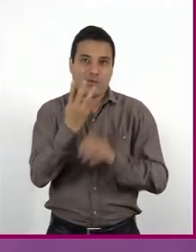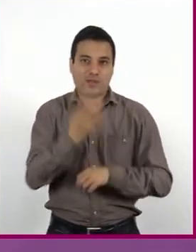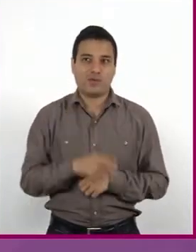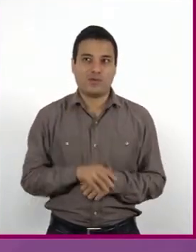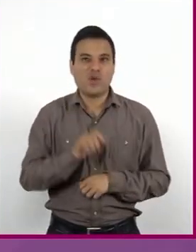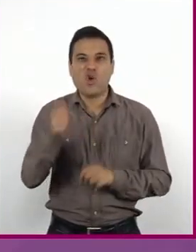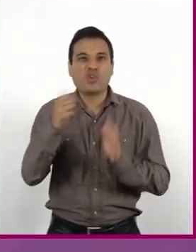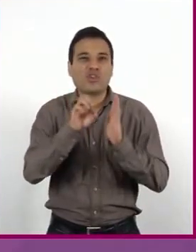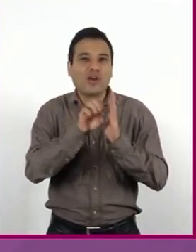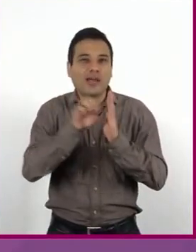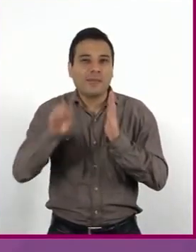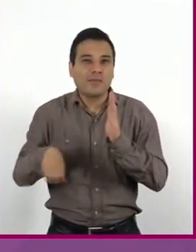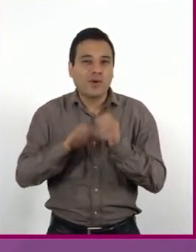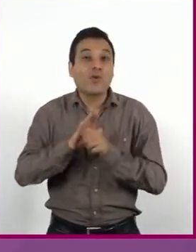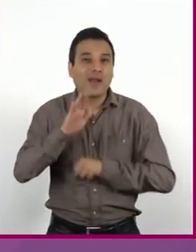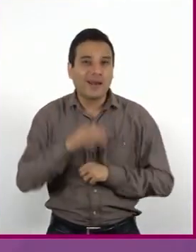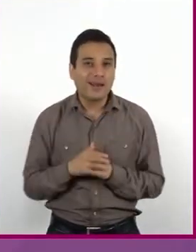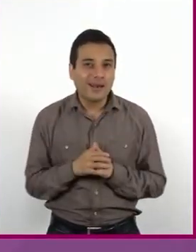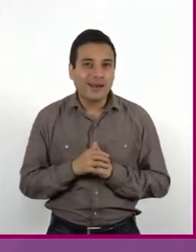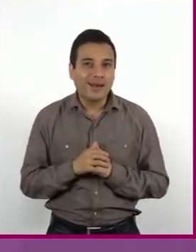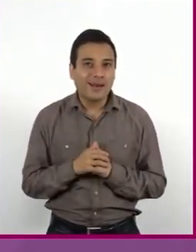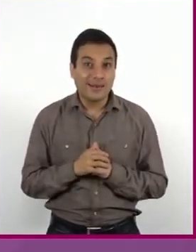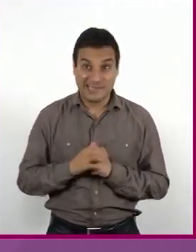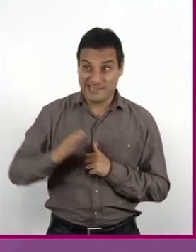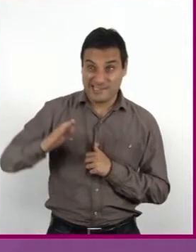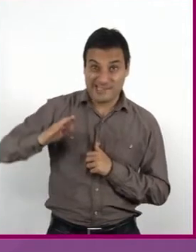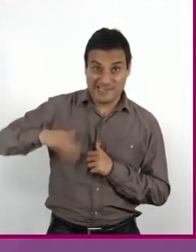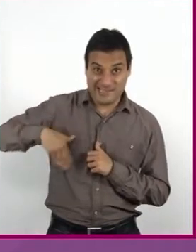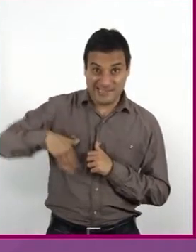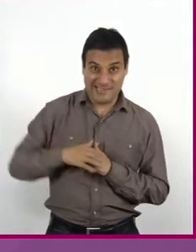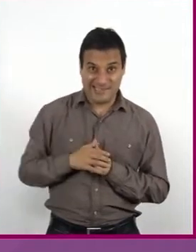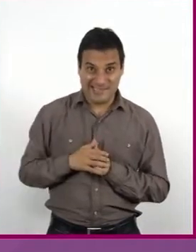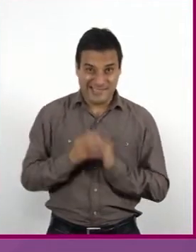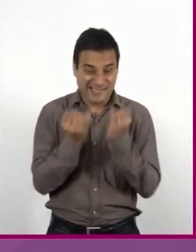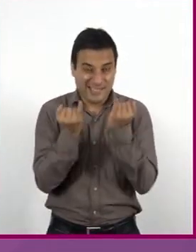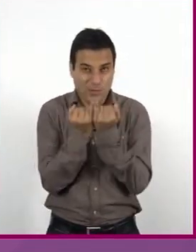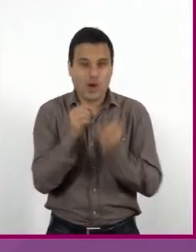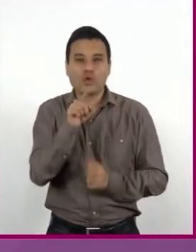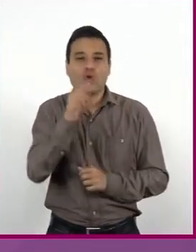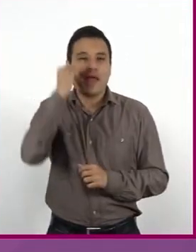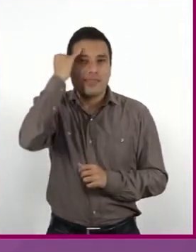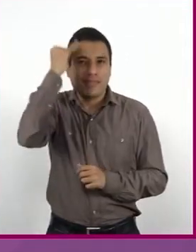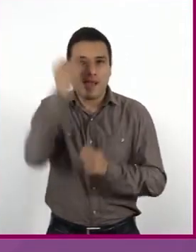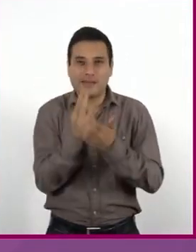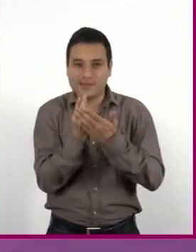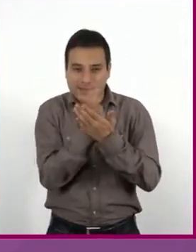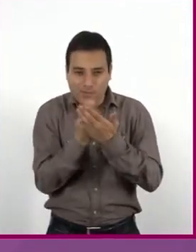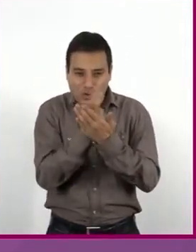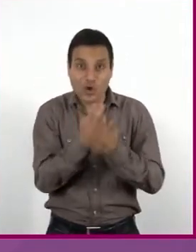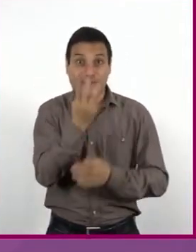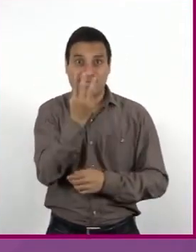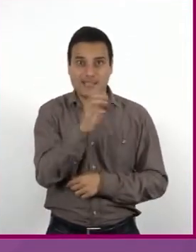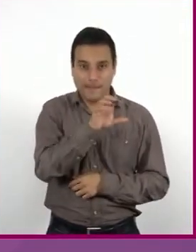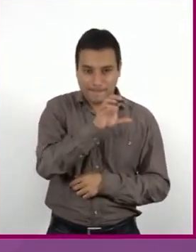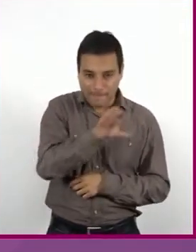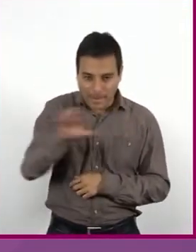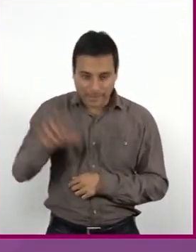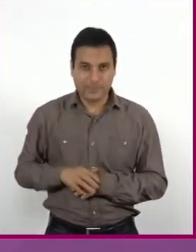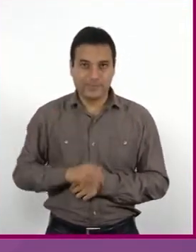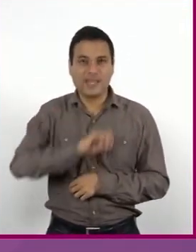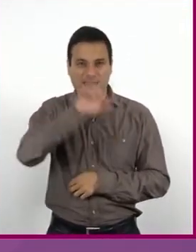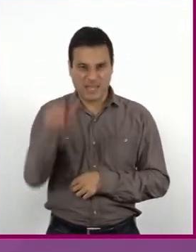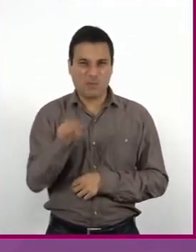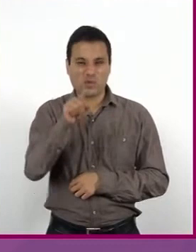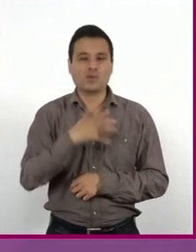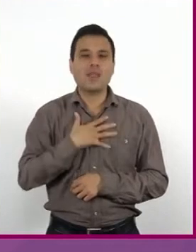otros ejemplos? Siguiendo el proceso anterior, dibujen otros 3 desarrollos planos. Recórtenlos y comprueben si